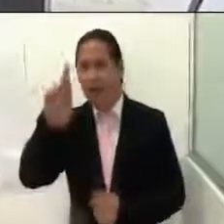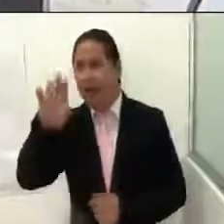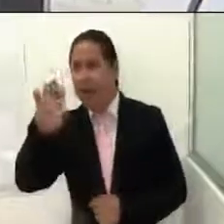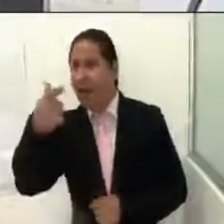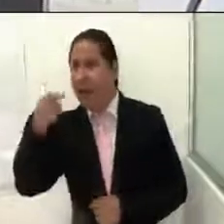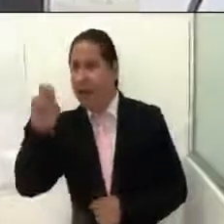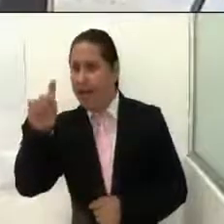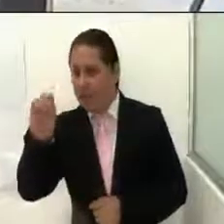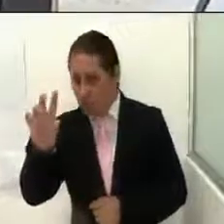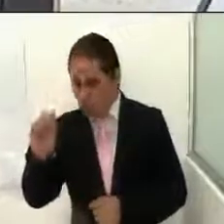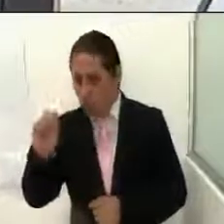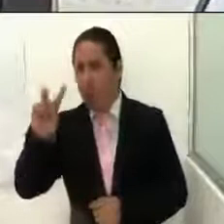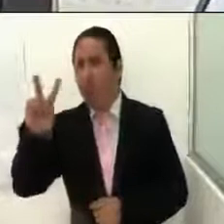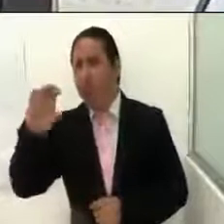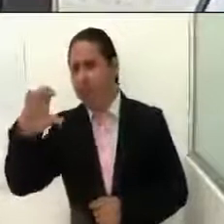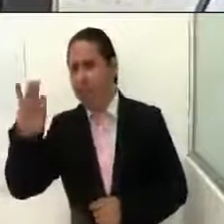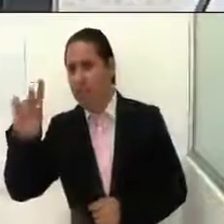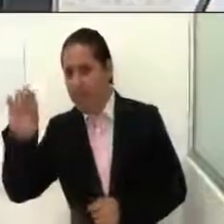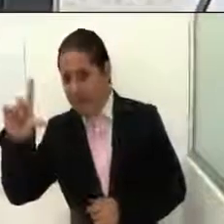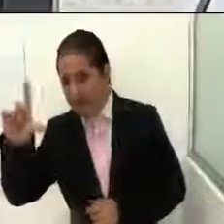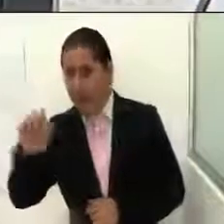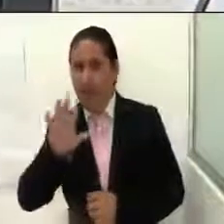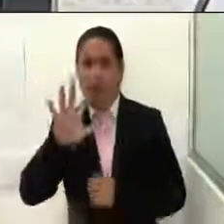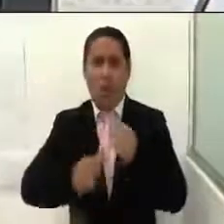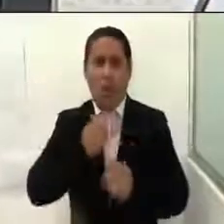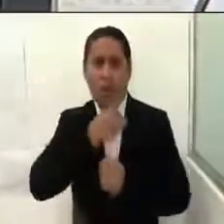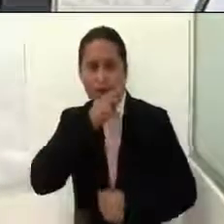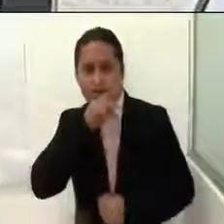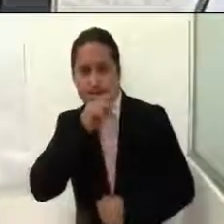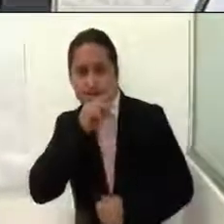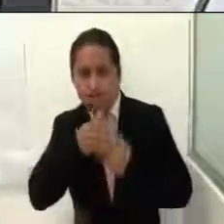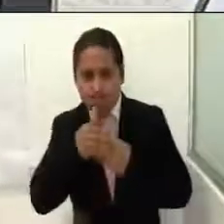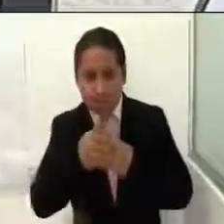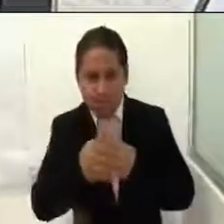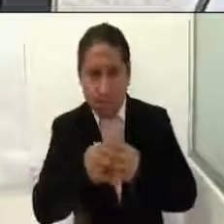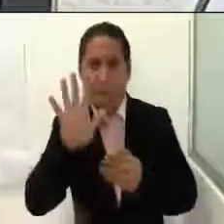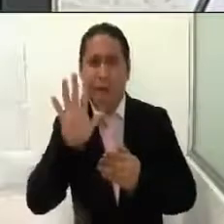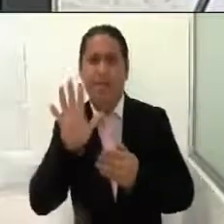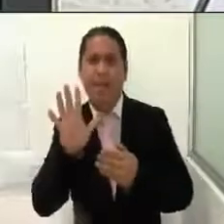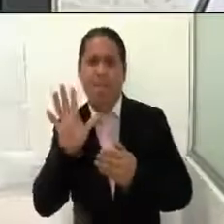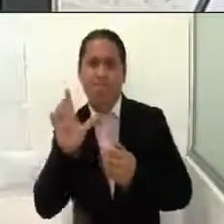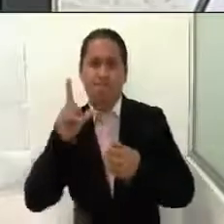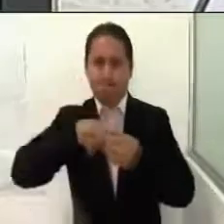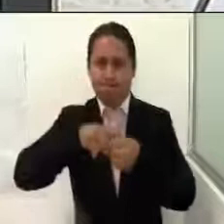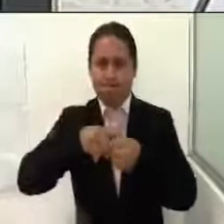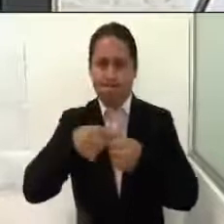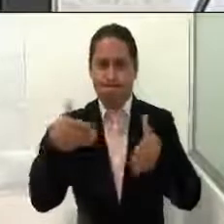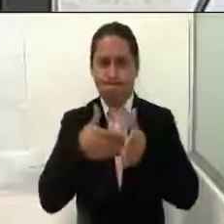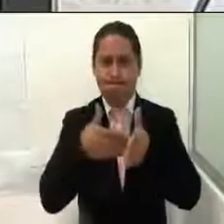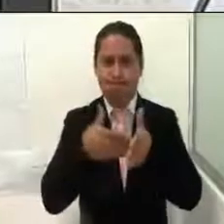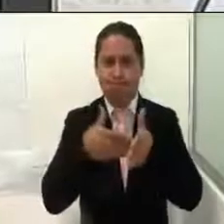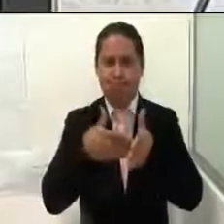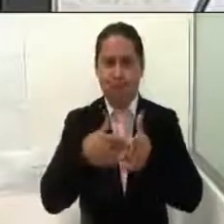ocupado durante estos cinco años de poner candados de seguridad a todos los